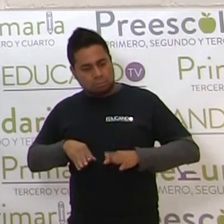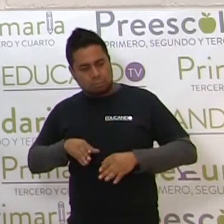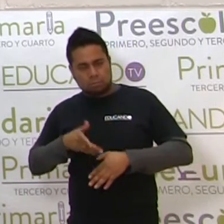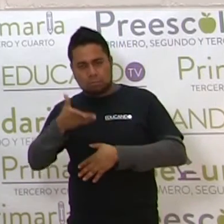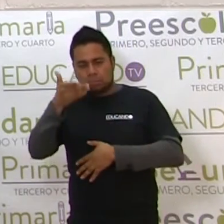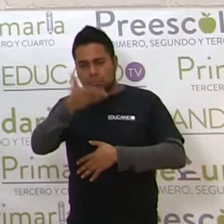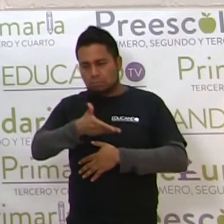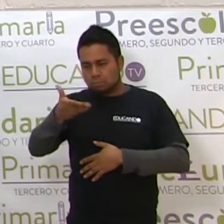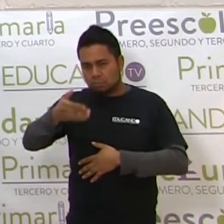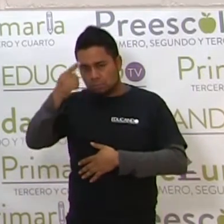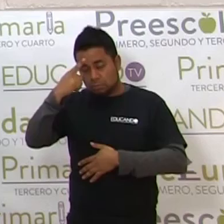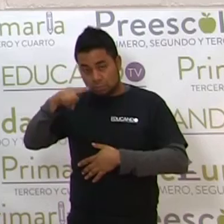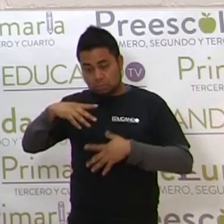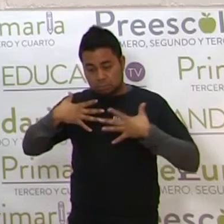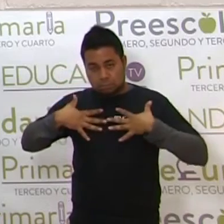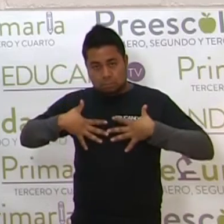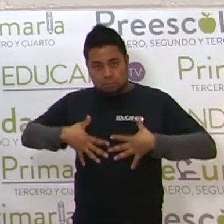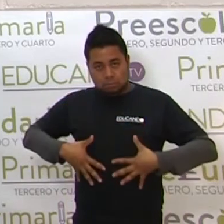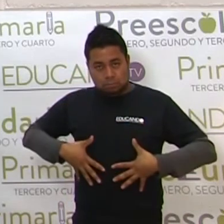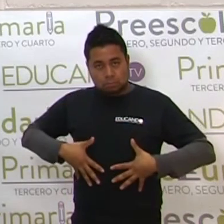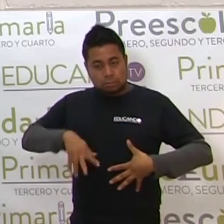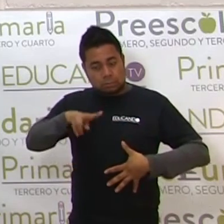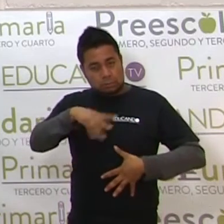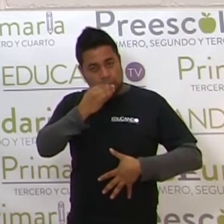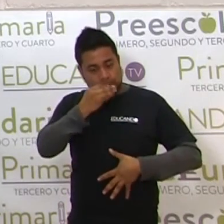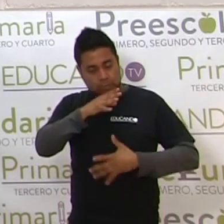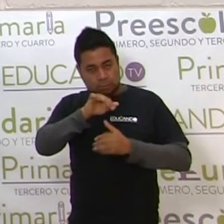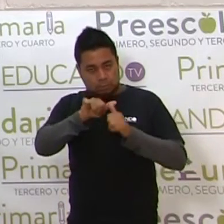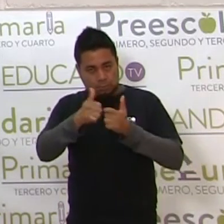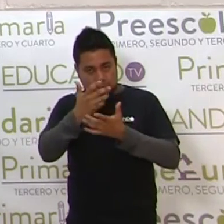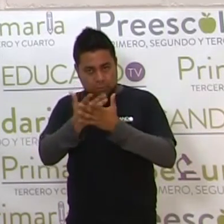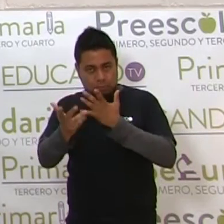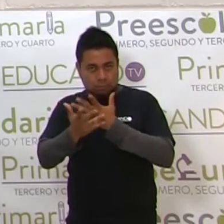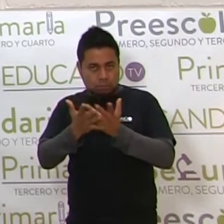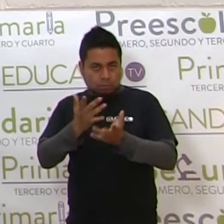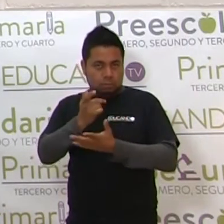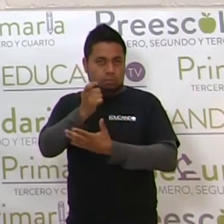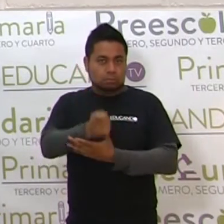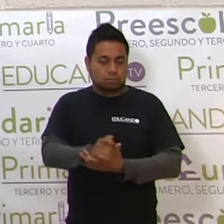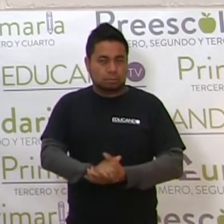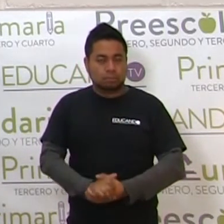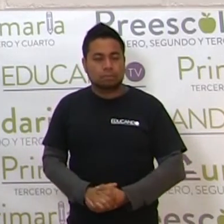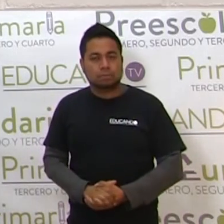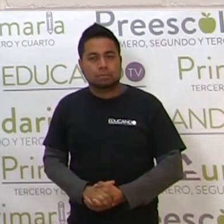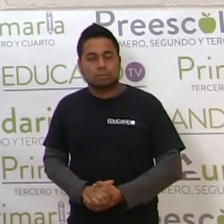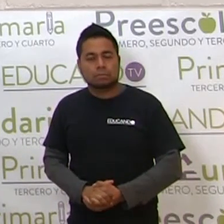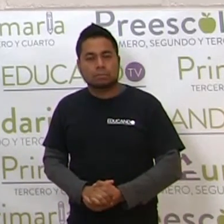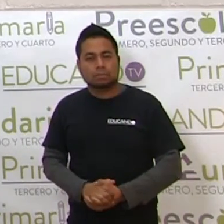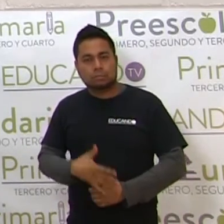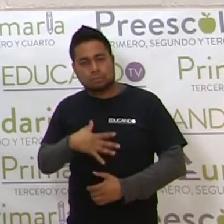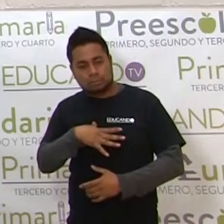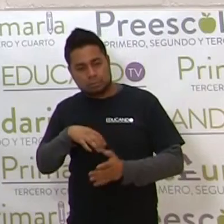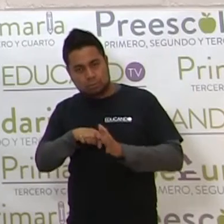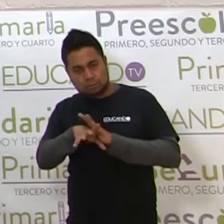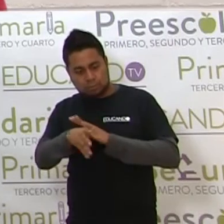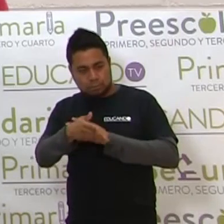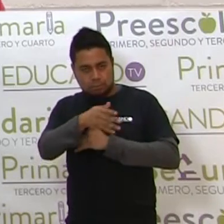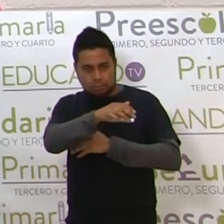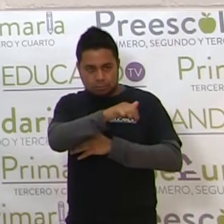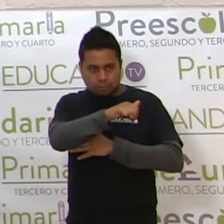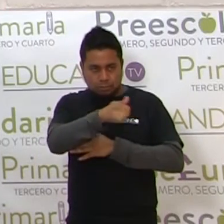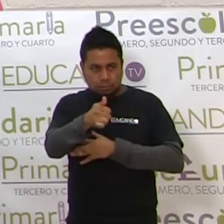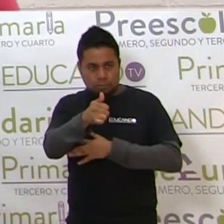características de los vestidos que son toda una artesanía son este aquí tenemos a otras